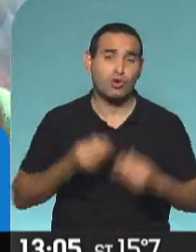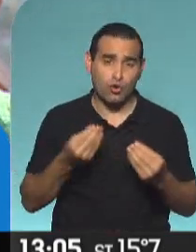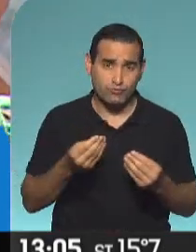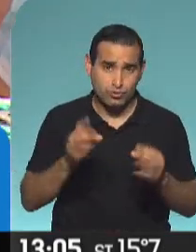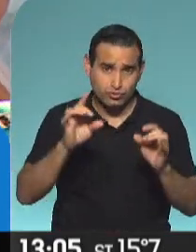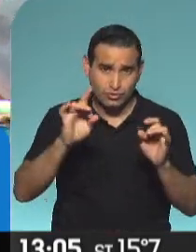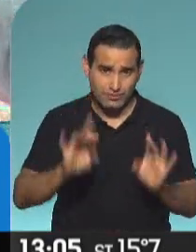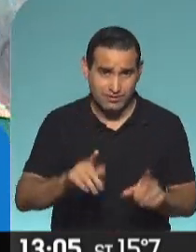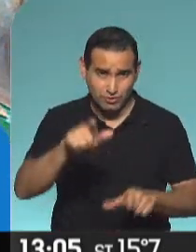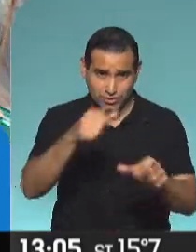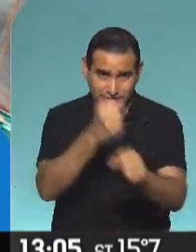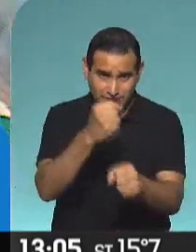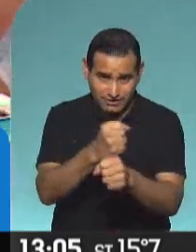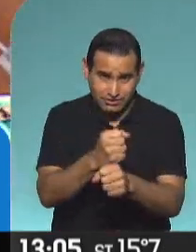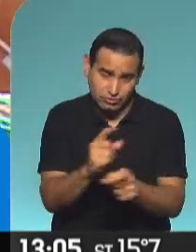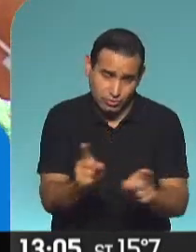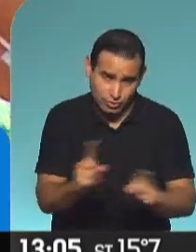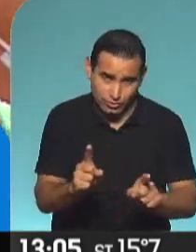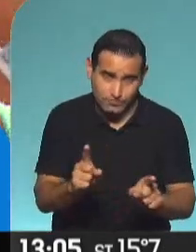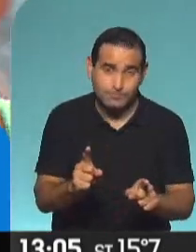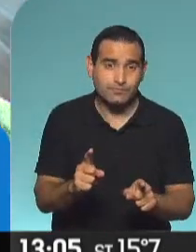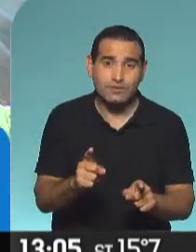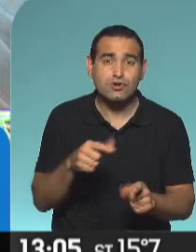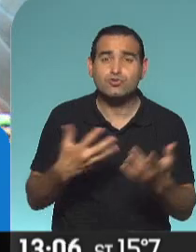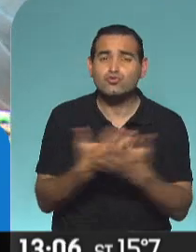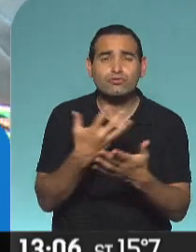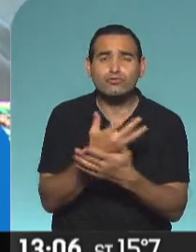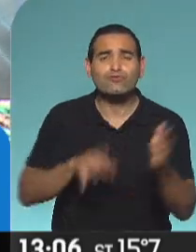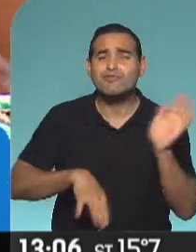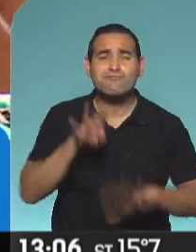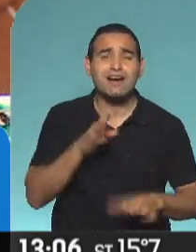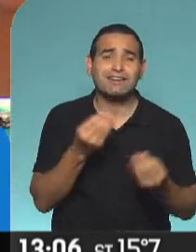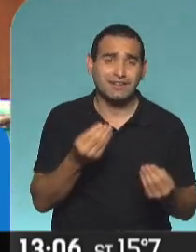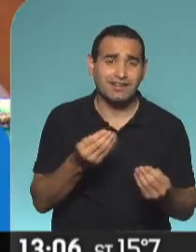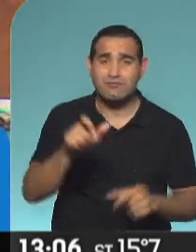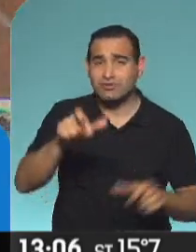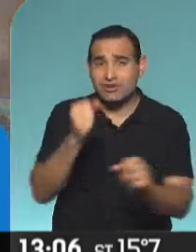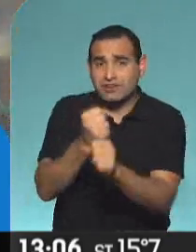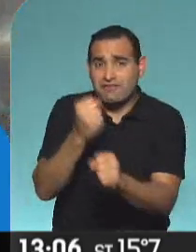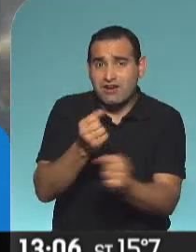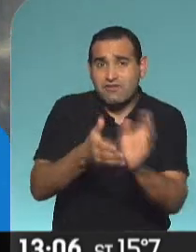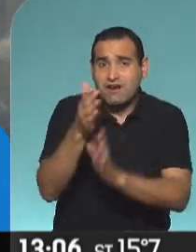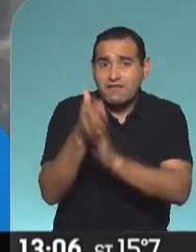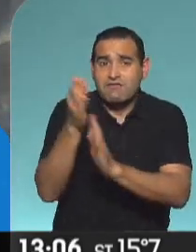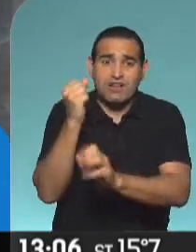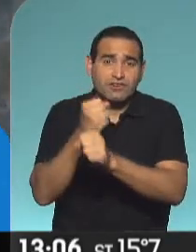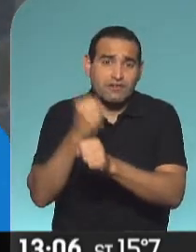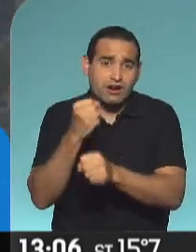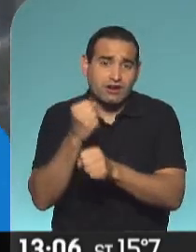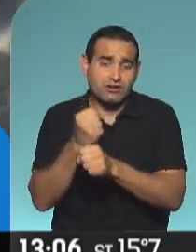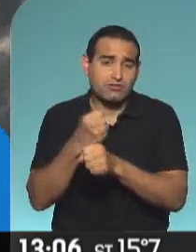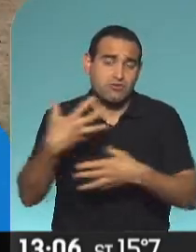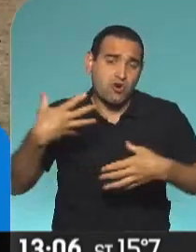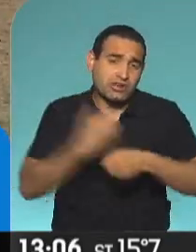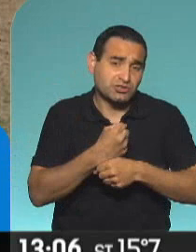solamente el trabajador. Créame que los que más sufren la inseguridad es la clase trabajadora cuando tiene que salir a tomar el medio